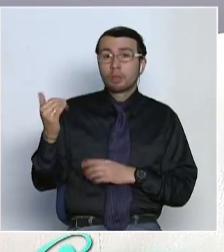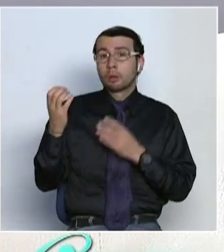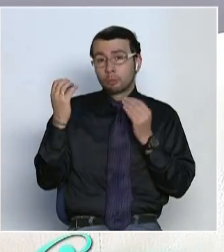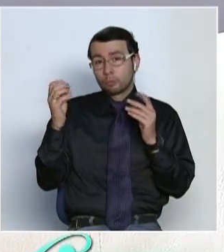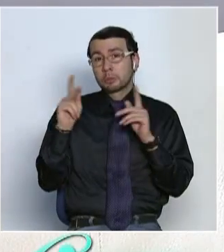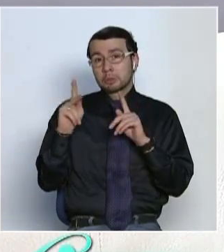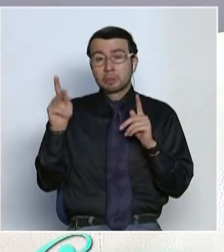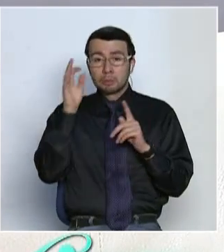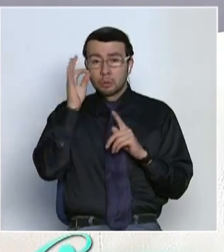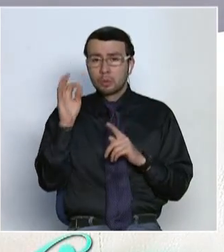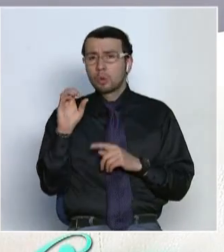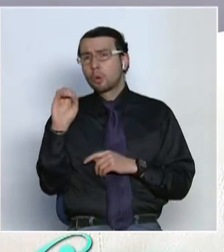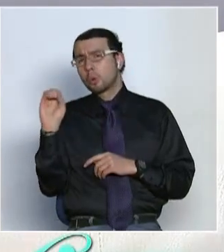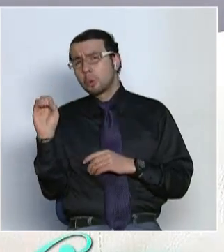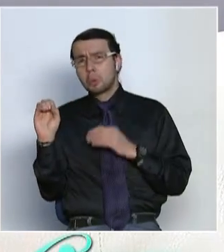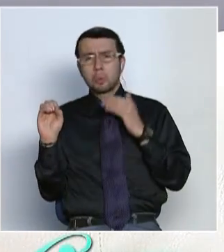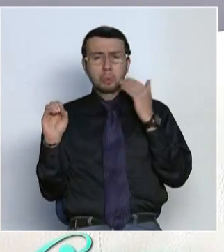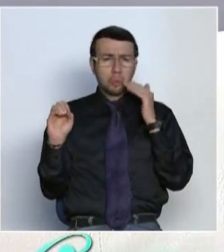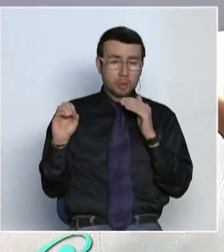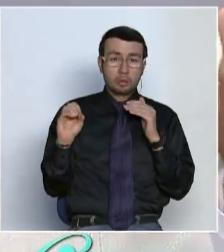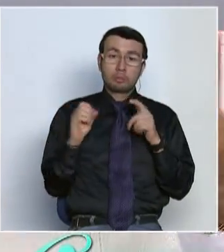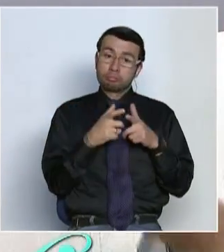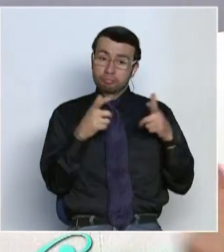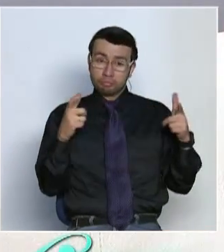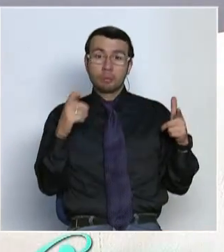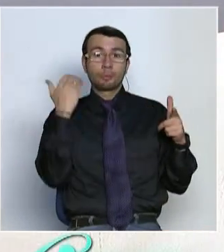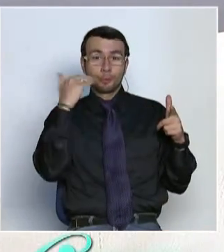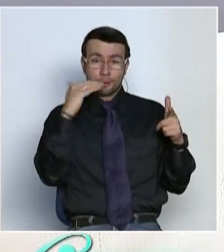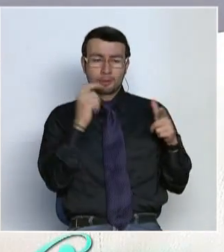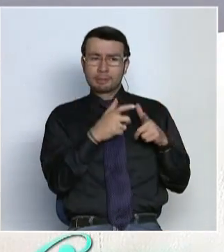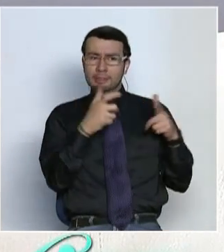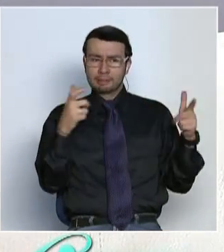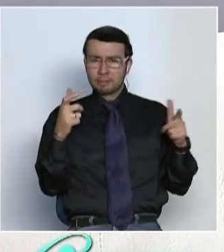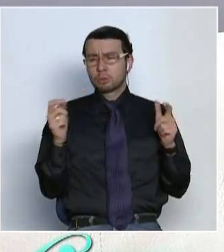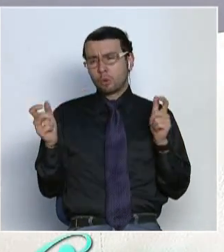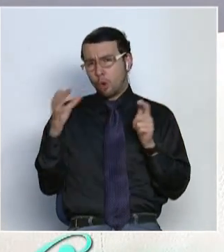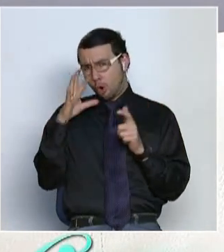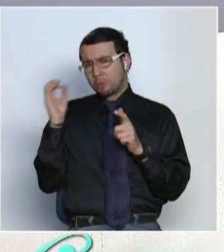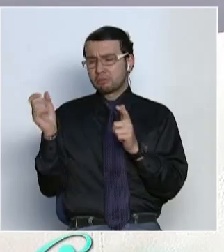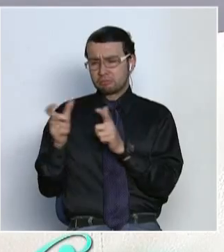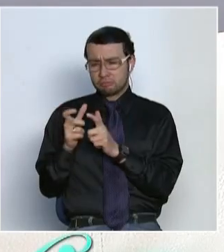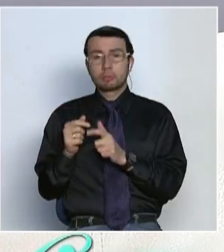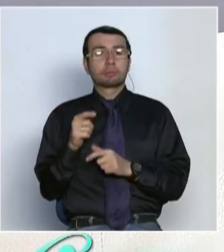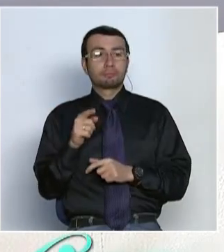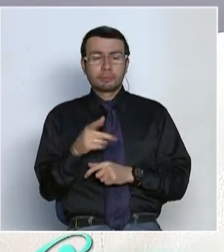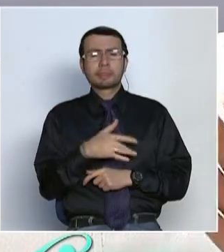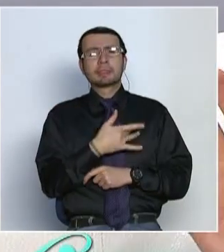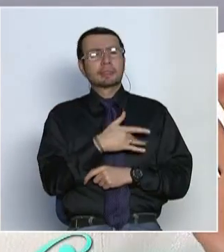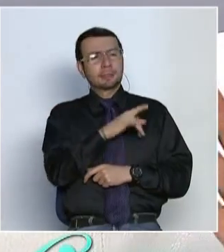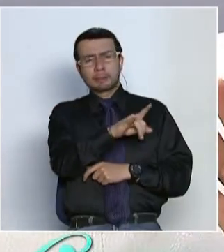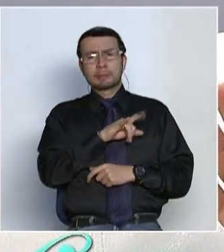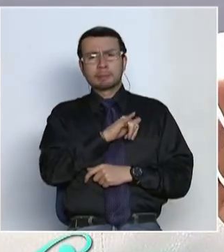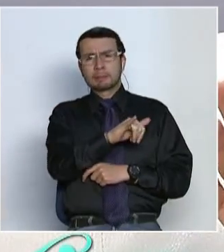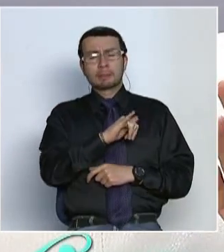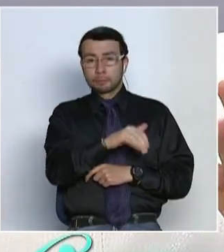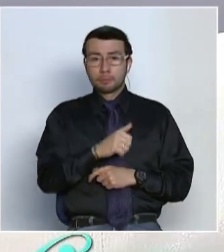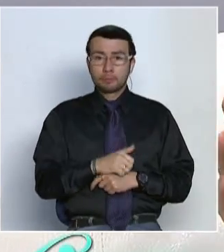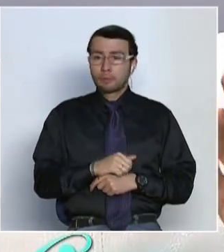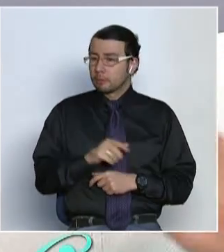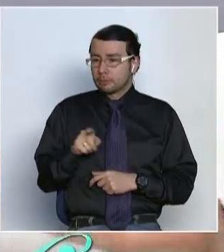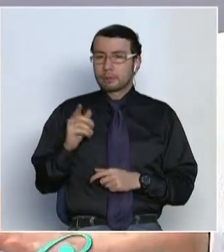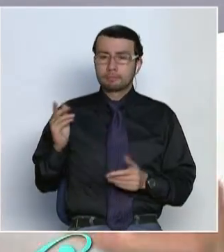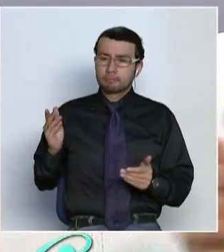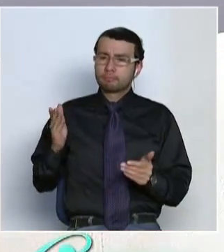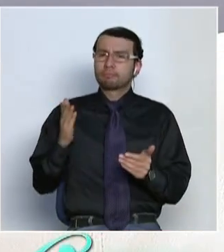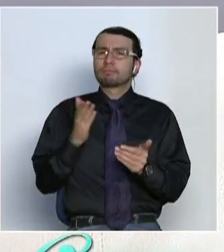personas, hombres y mujeres, más mujeres, presenten este tipo de manifestación clínica. Entonces, desde llega la consulta,